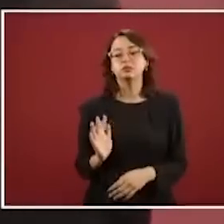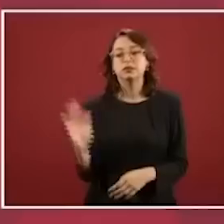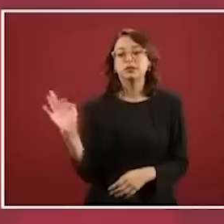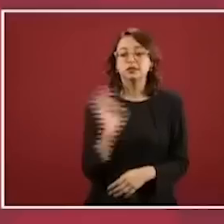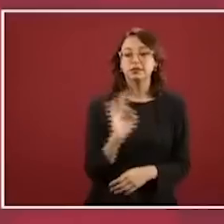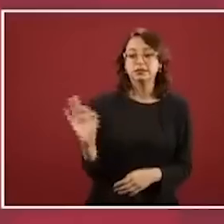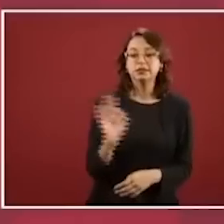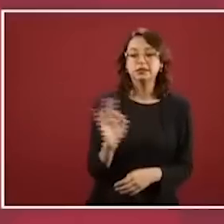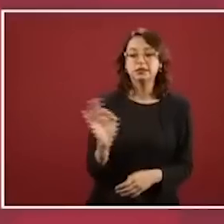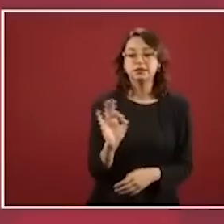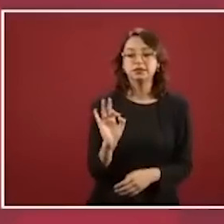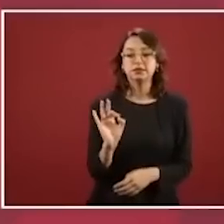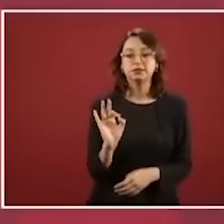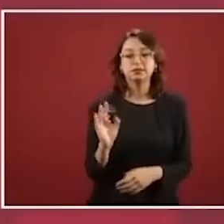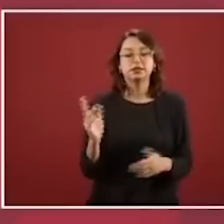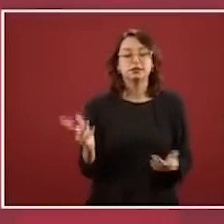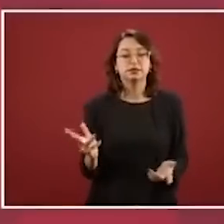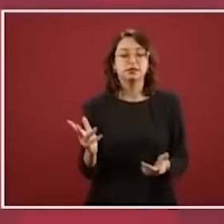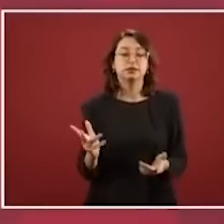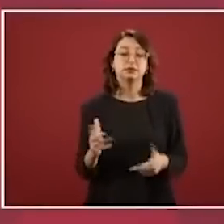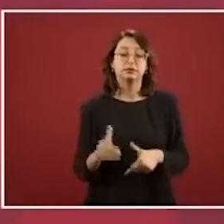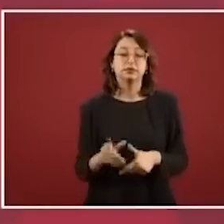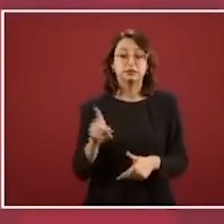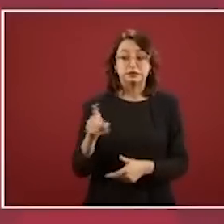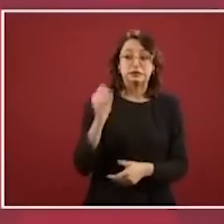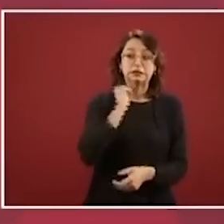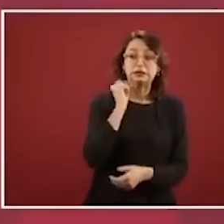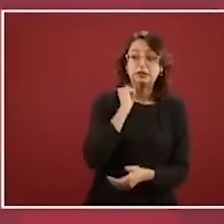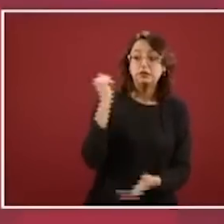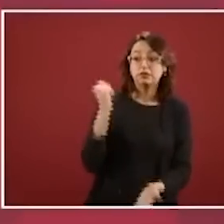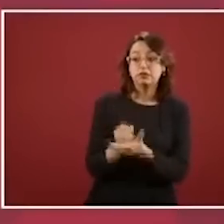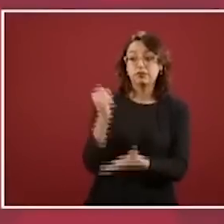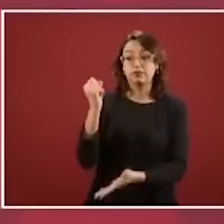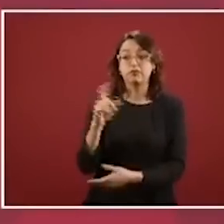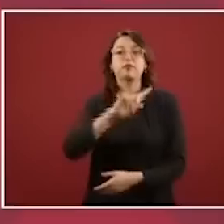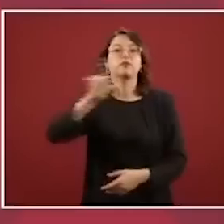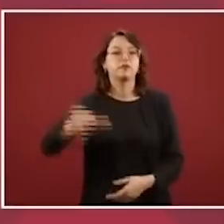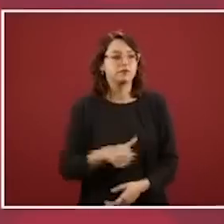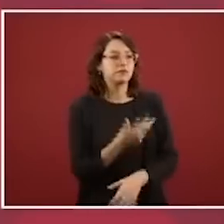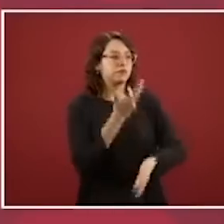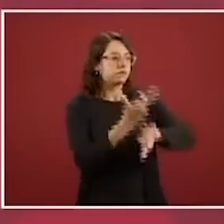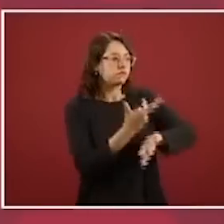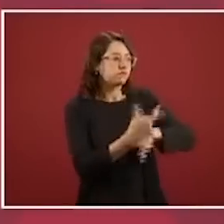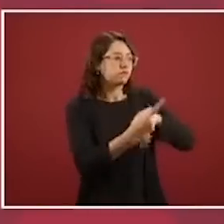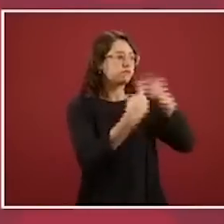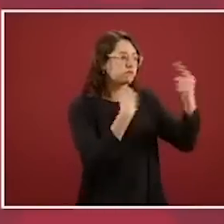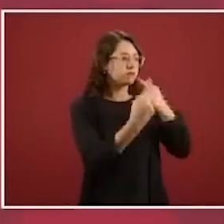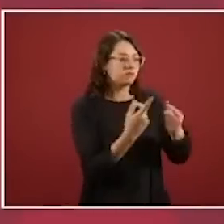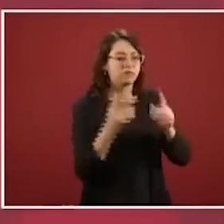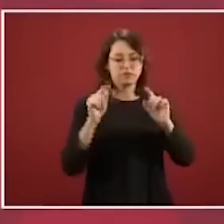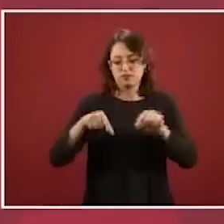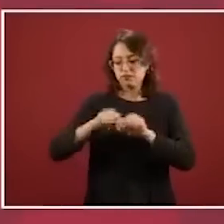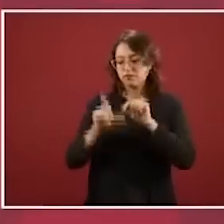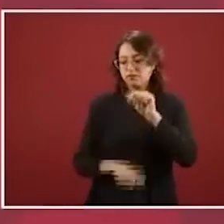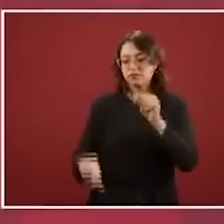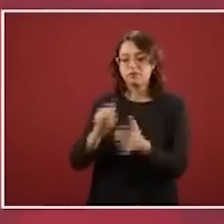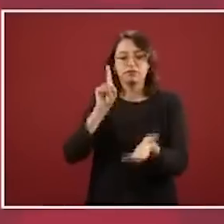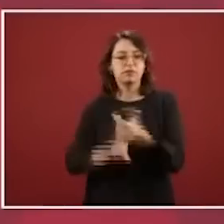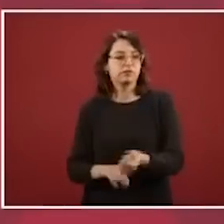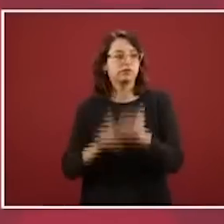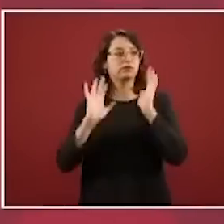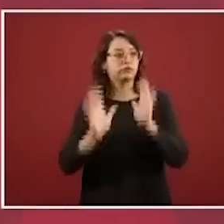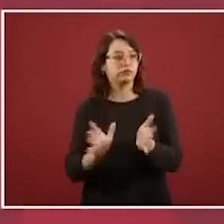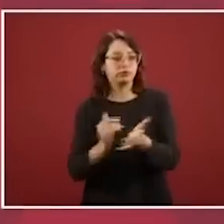momento, después de que el Senado lo apruebe, que dialogar con Estados Unidos y decirle, mira, México ya decidió que en